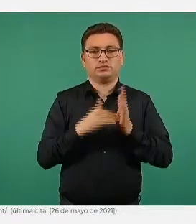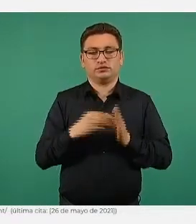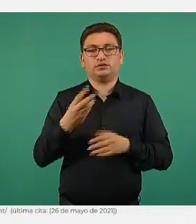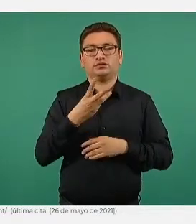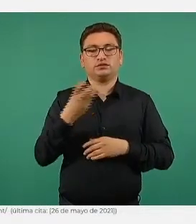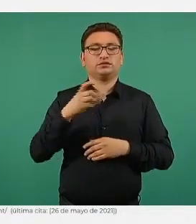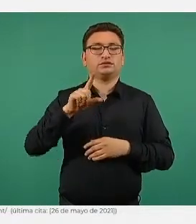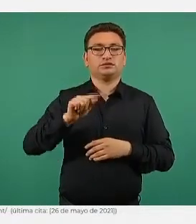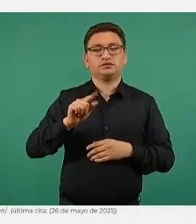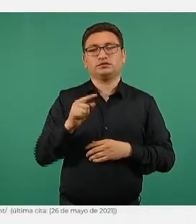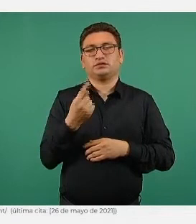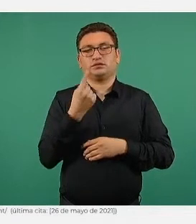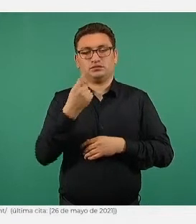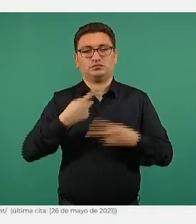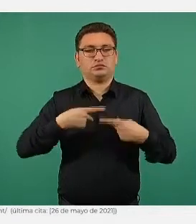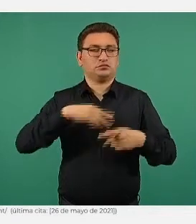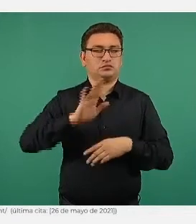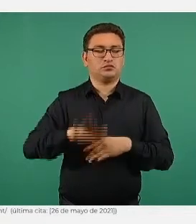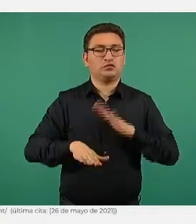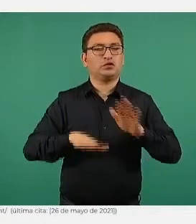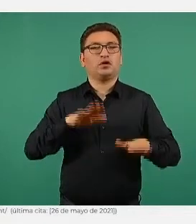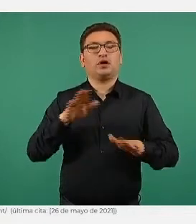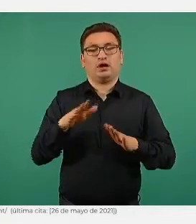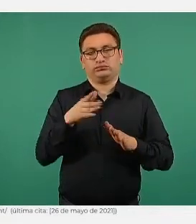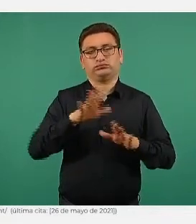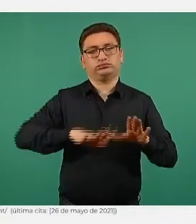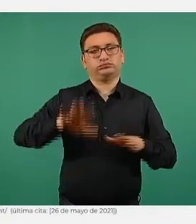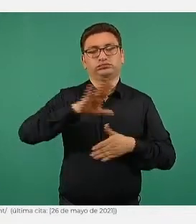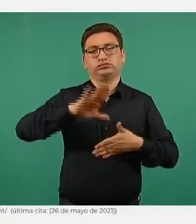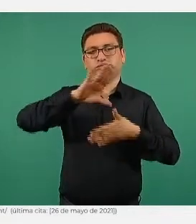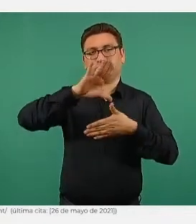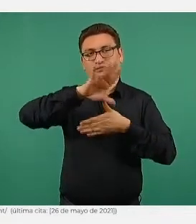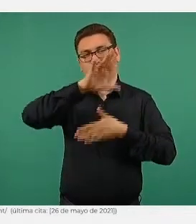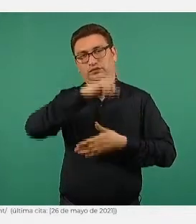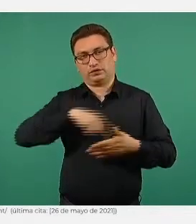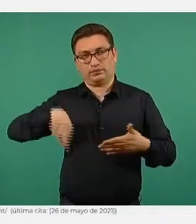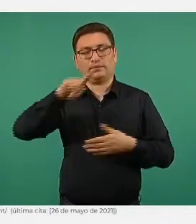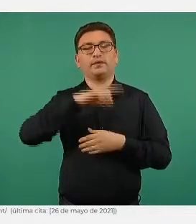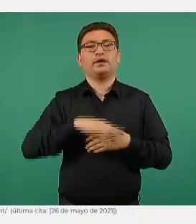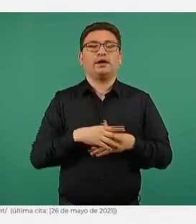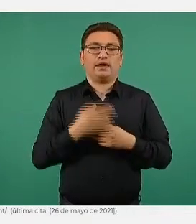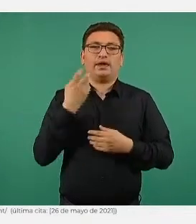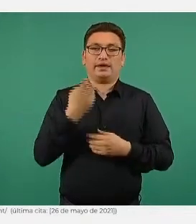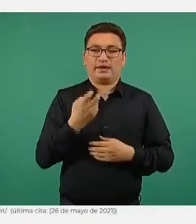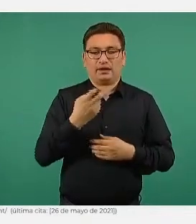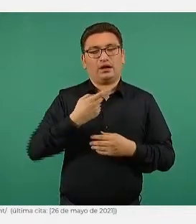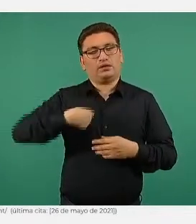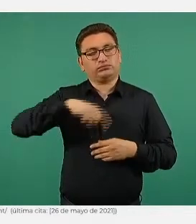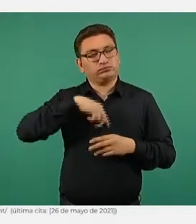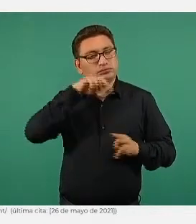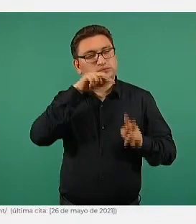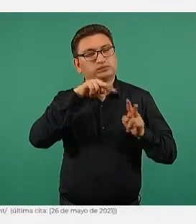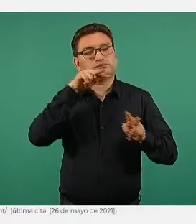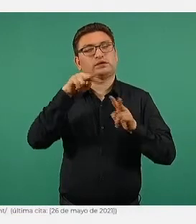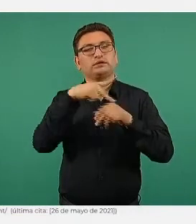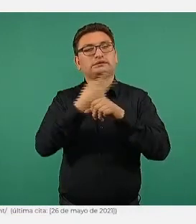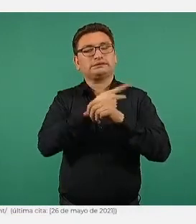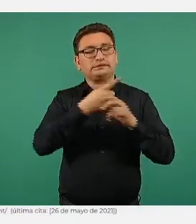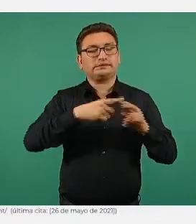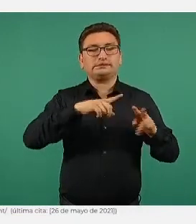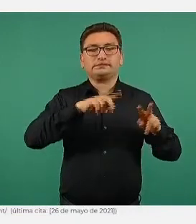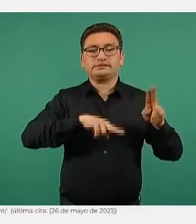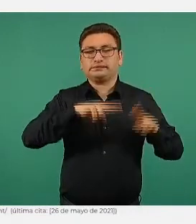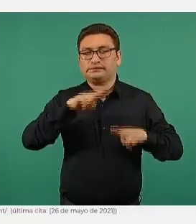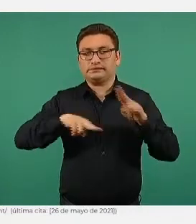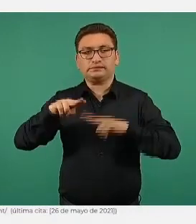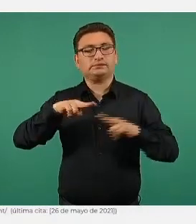1.625.371 defunciones reportadas en nuestra región de América, y vemos también pues cómo ha tenido diferentes elementos